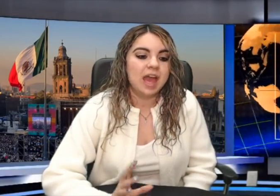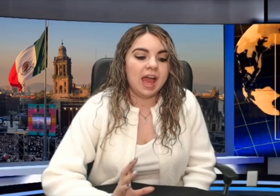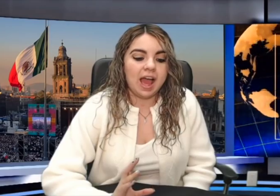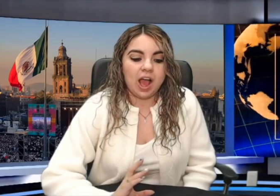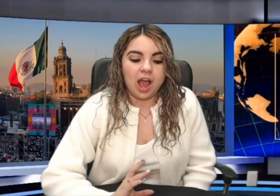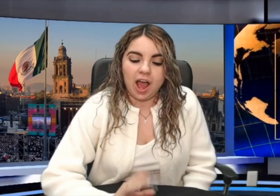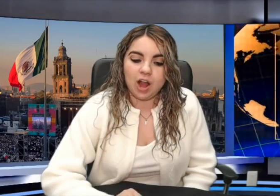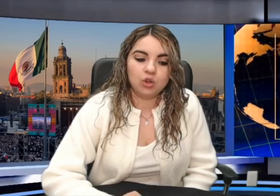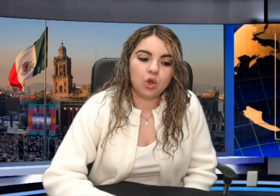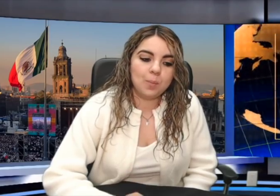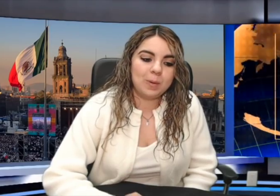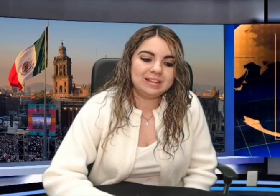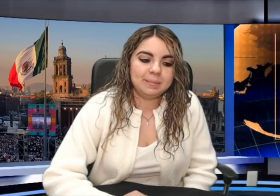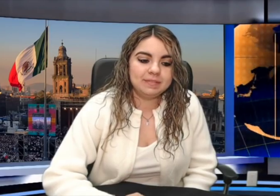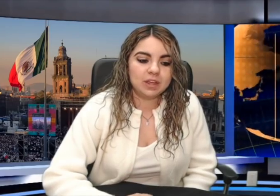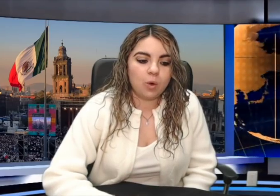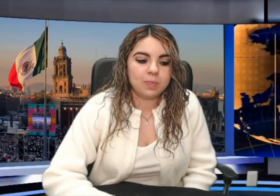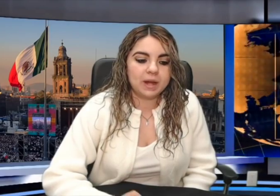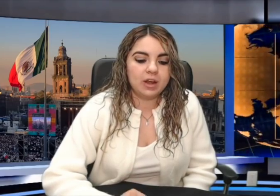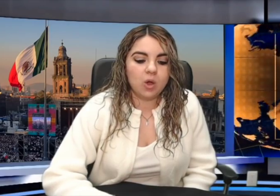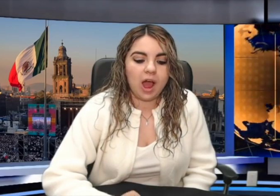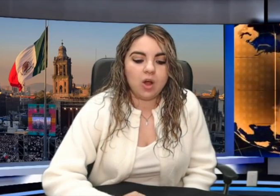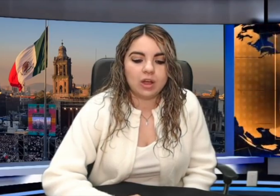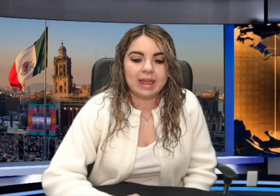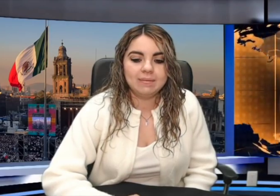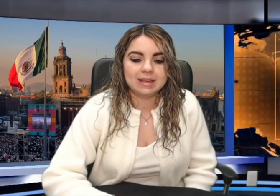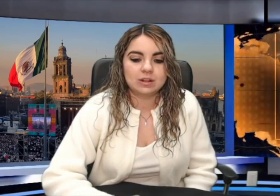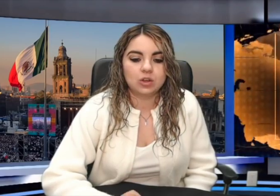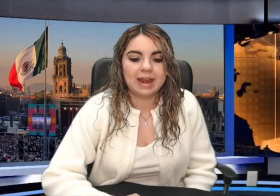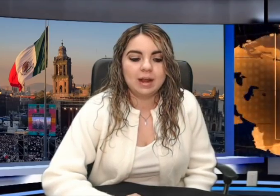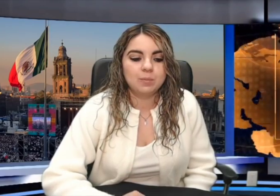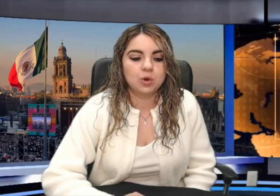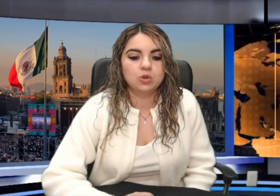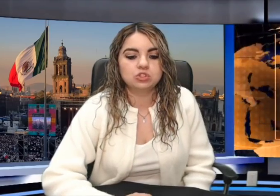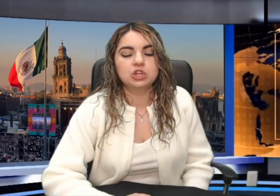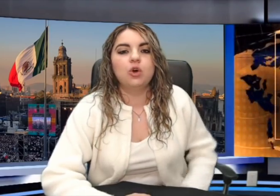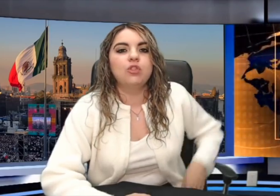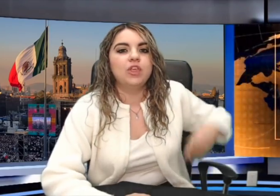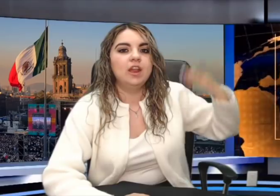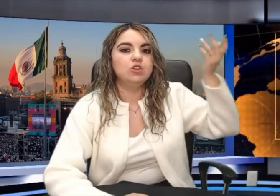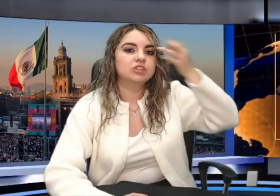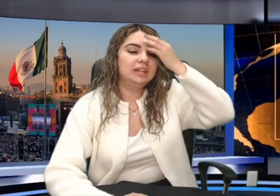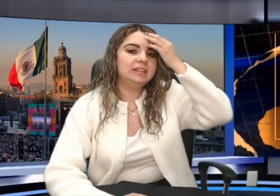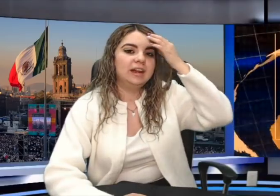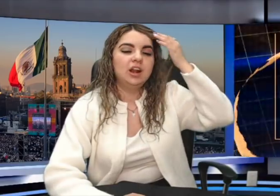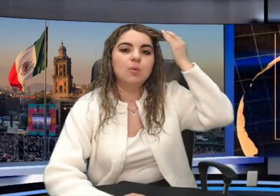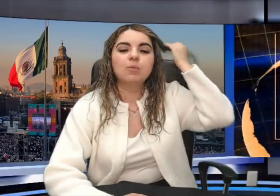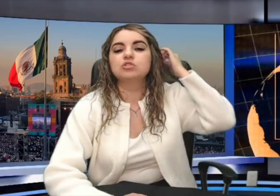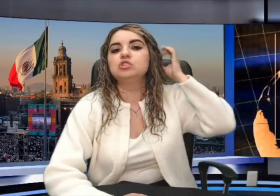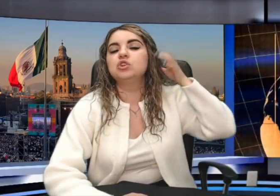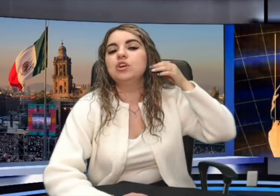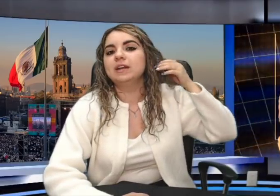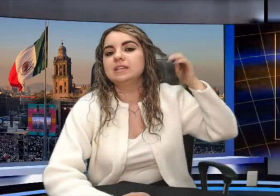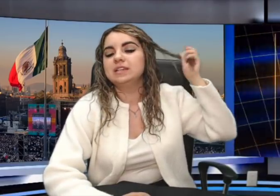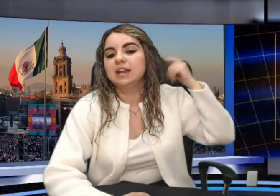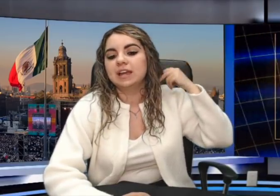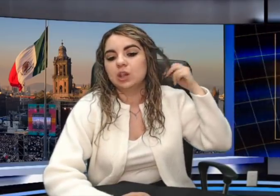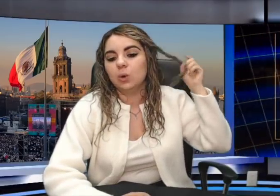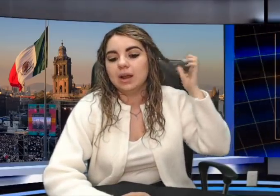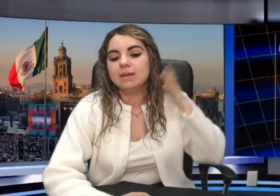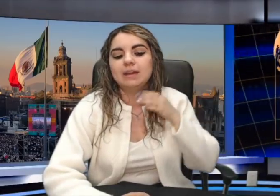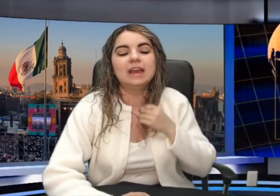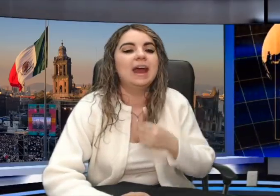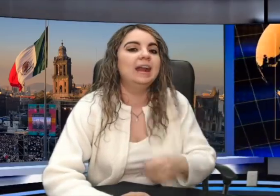estadounidense. Algo completamente contrario a lo que era el pronóstico de los que integran la oposición, que decían